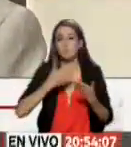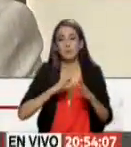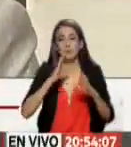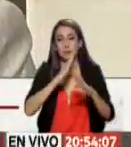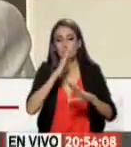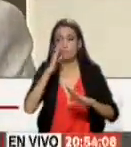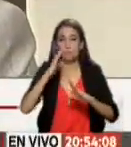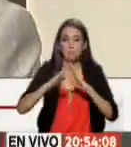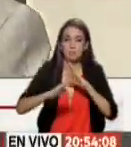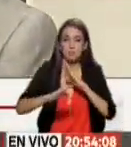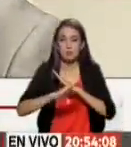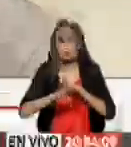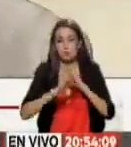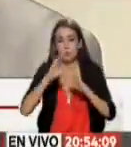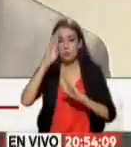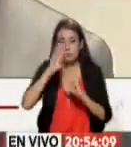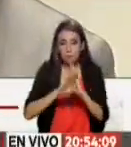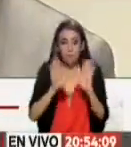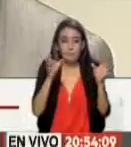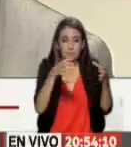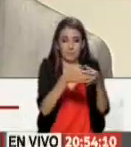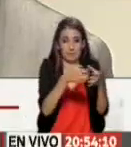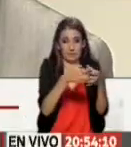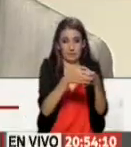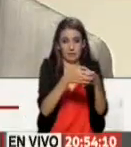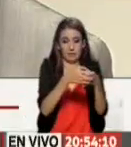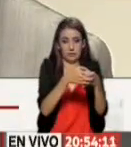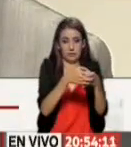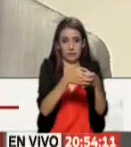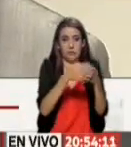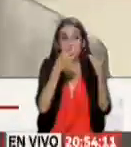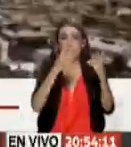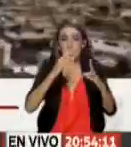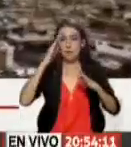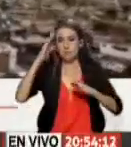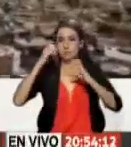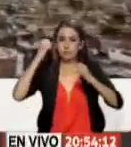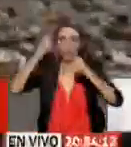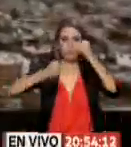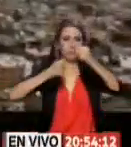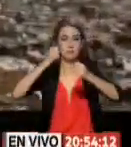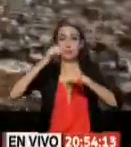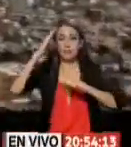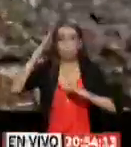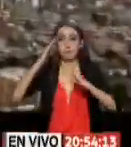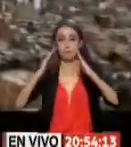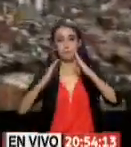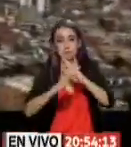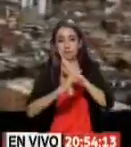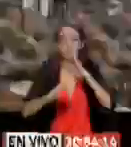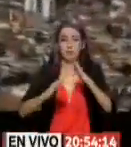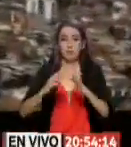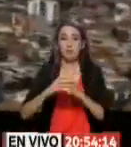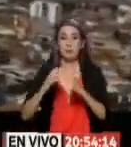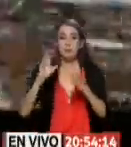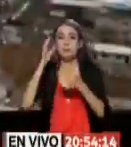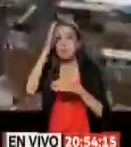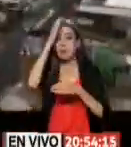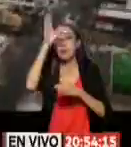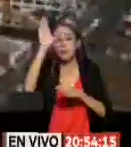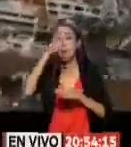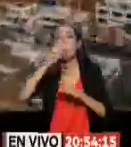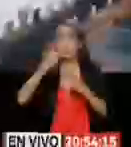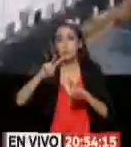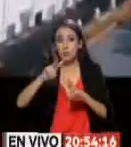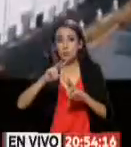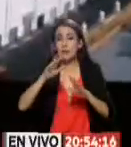sumo, mini sumo, robots de pelea. Toda la semana será complementada con eventos culturales, como por ejemplo